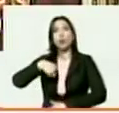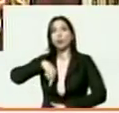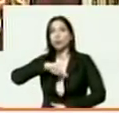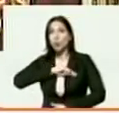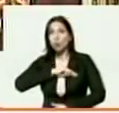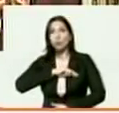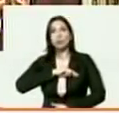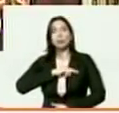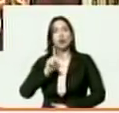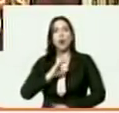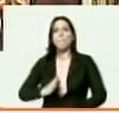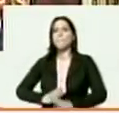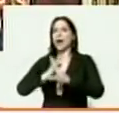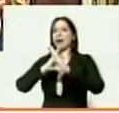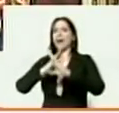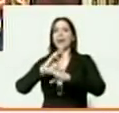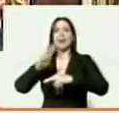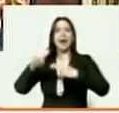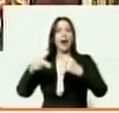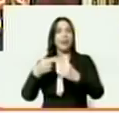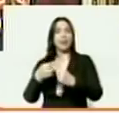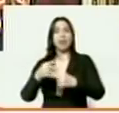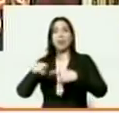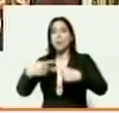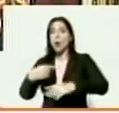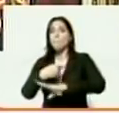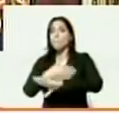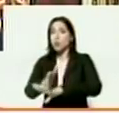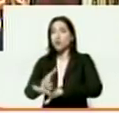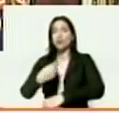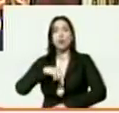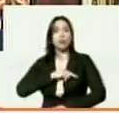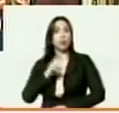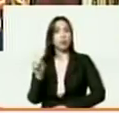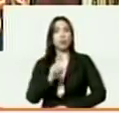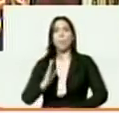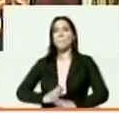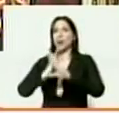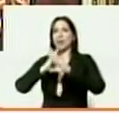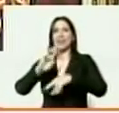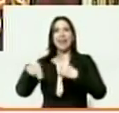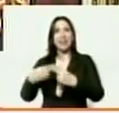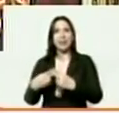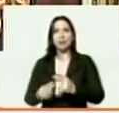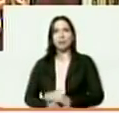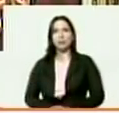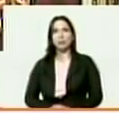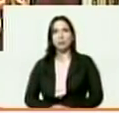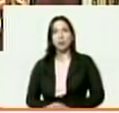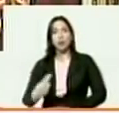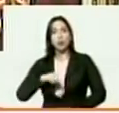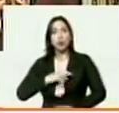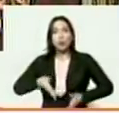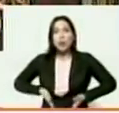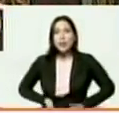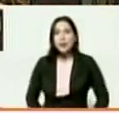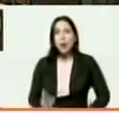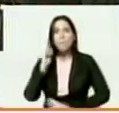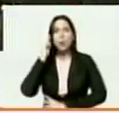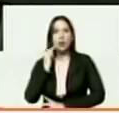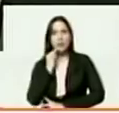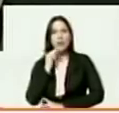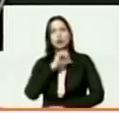Y a nosotros no nos va a parar nadie. Luego será tarde y a nosotros no nos va a parar nadie. Somos los hijos de Bolívar y